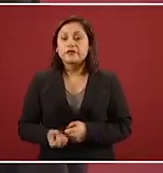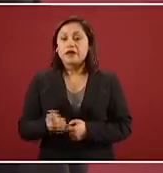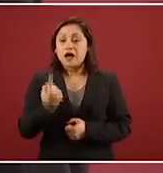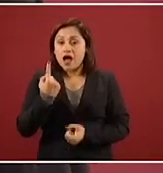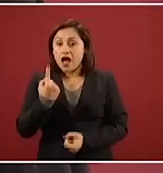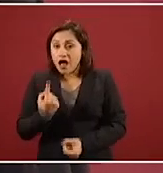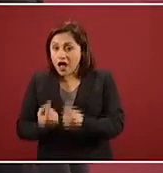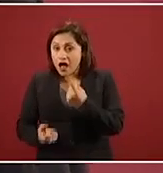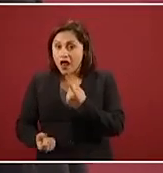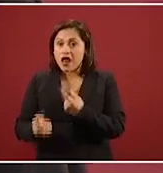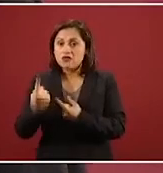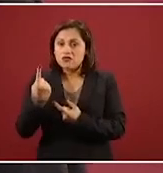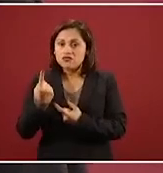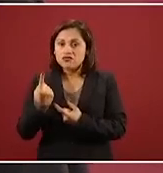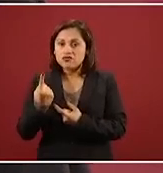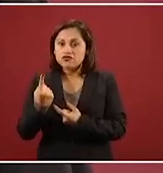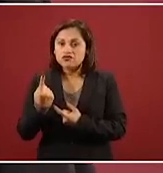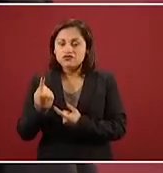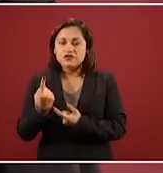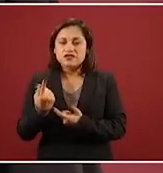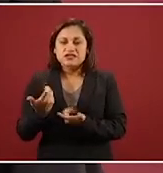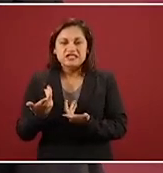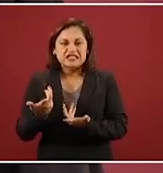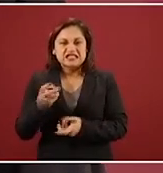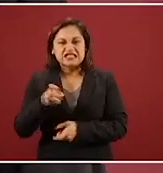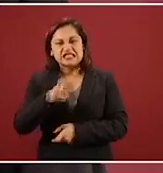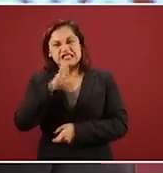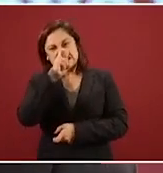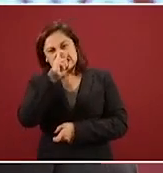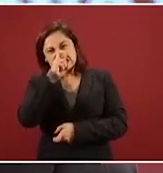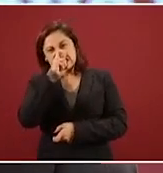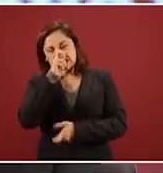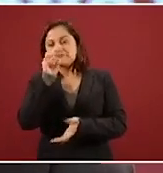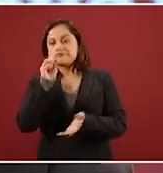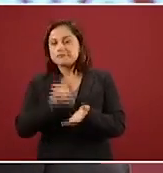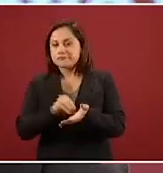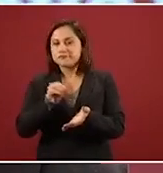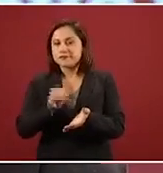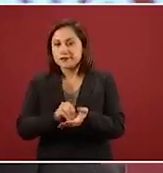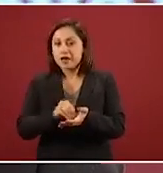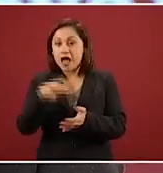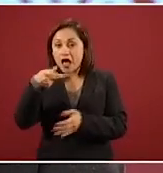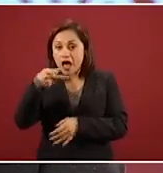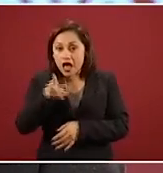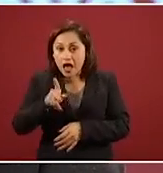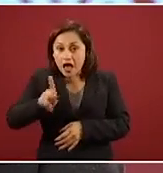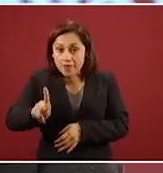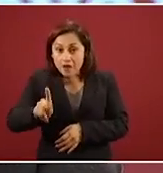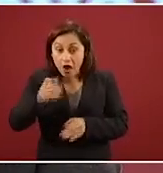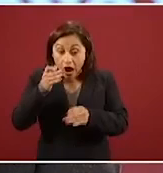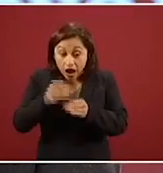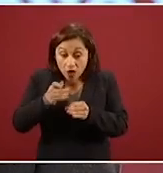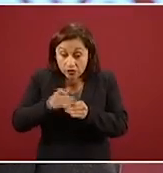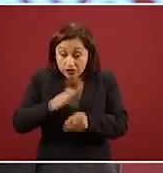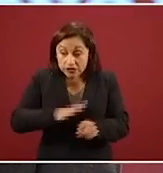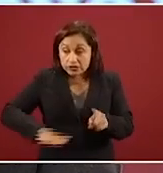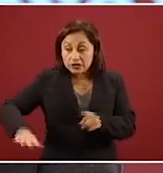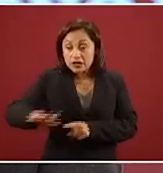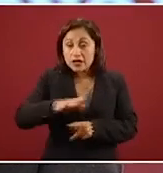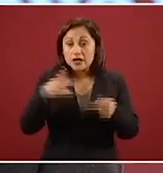resistencias, pero ya no está de moda la corrupción.